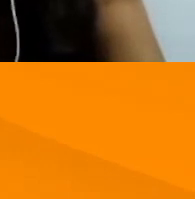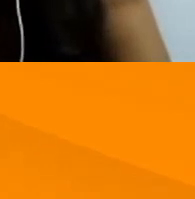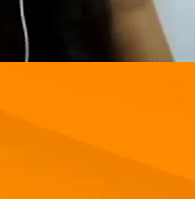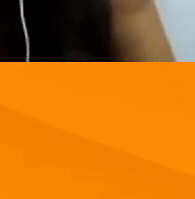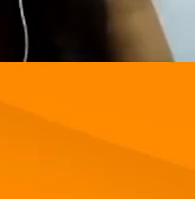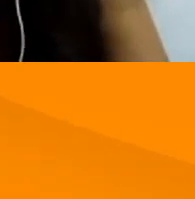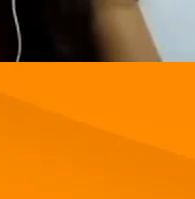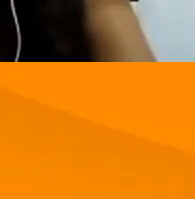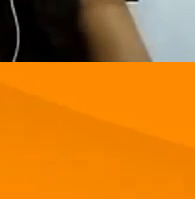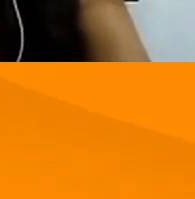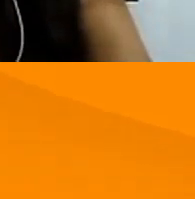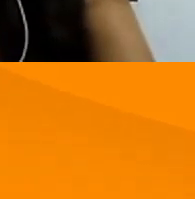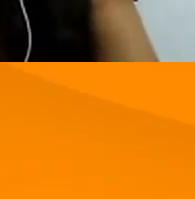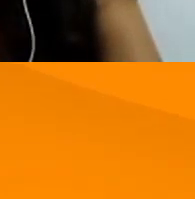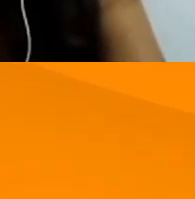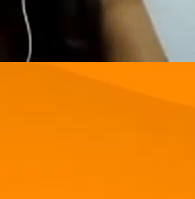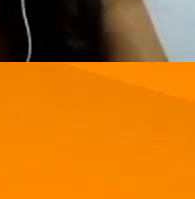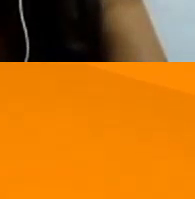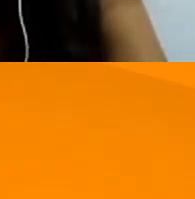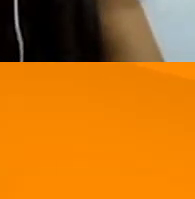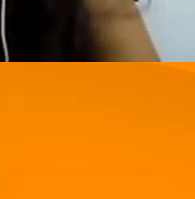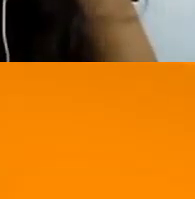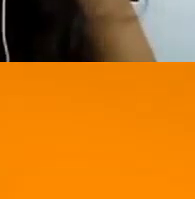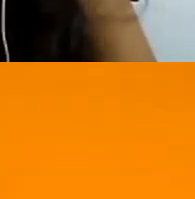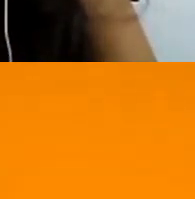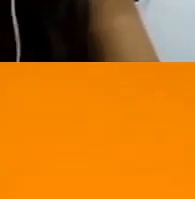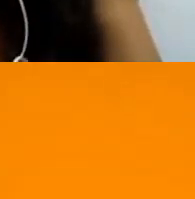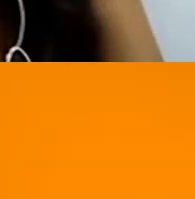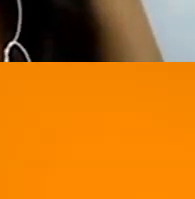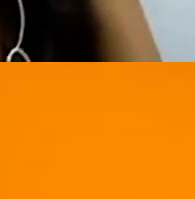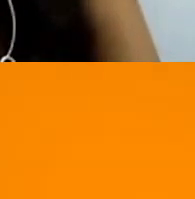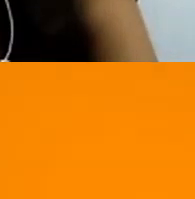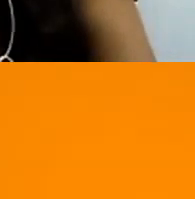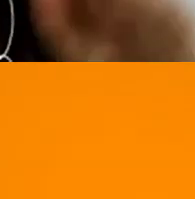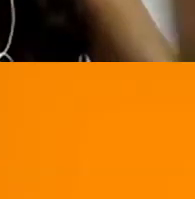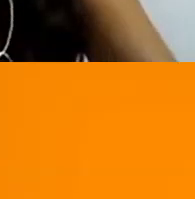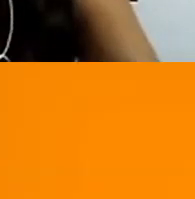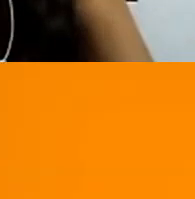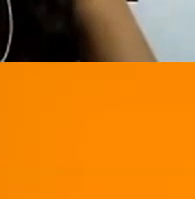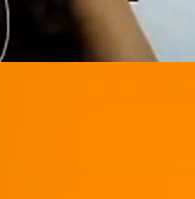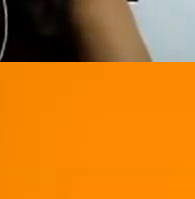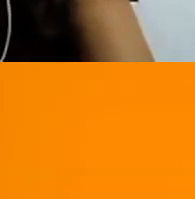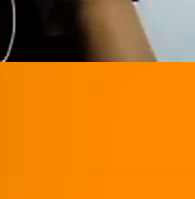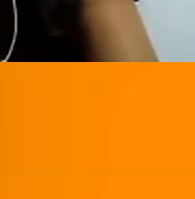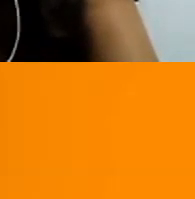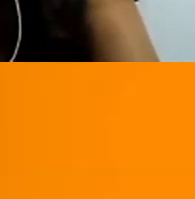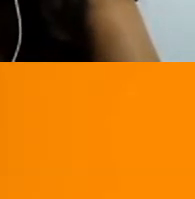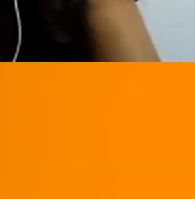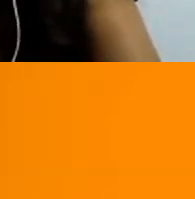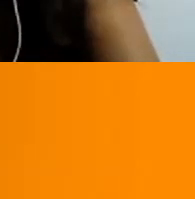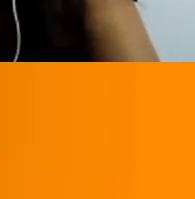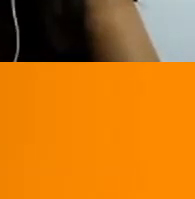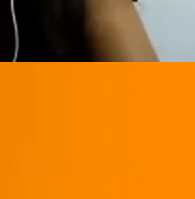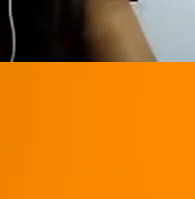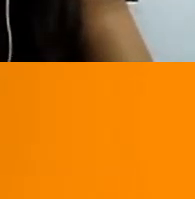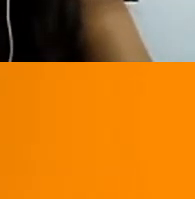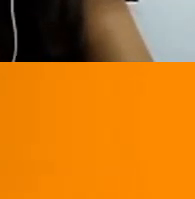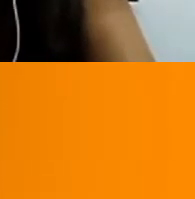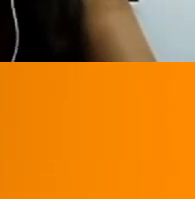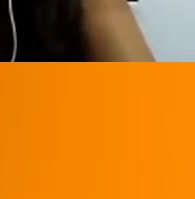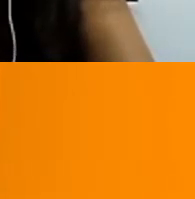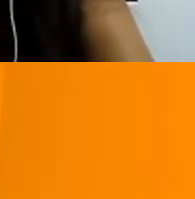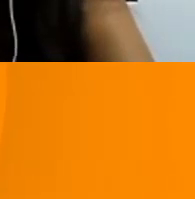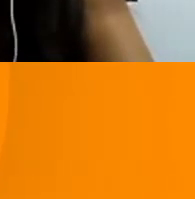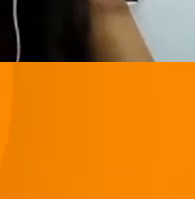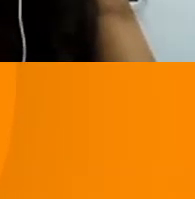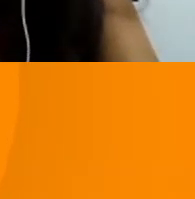también esperanzas a la vida de los demás a través de tu compañía. Muchas veces los demás se sienten solos, necesitan de tu apoyo, de tu compañía,